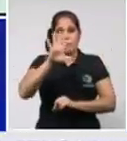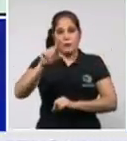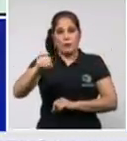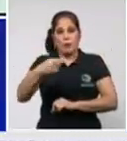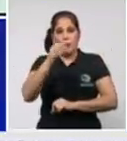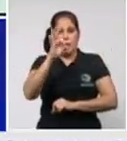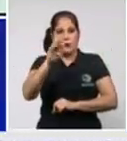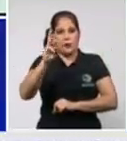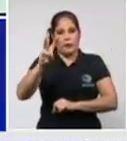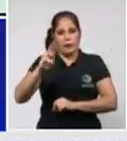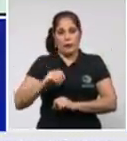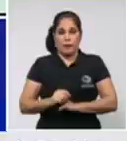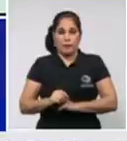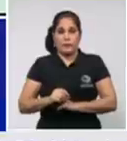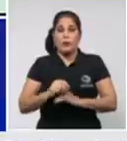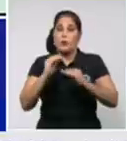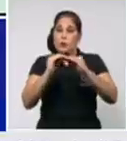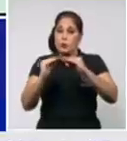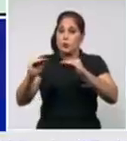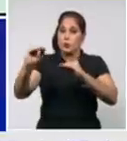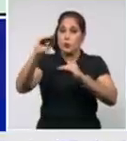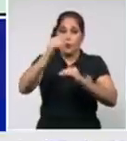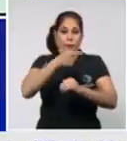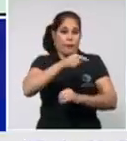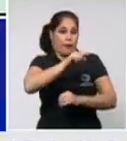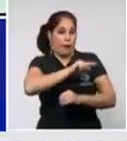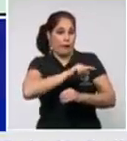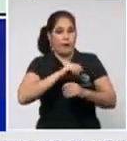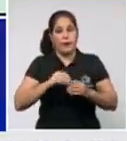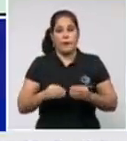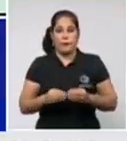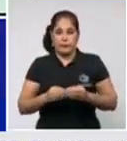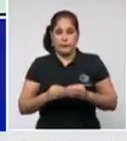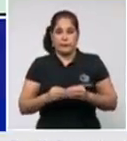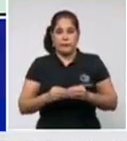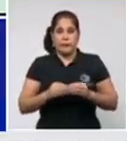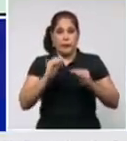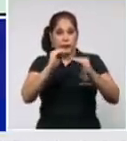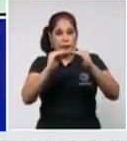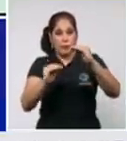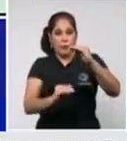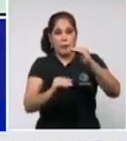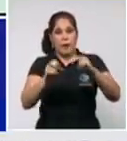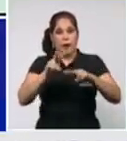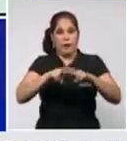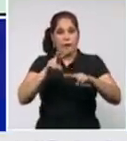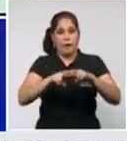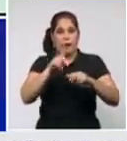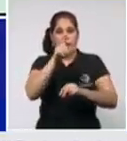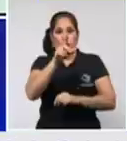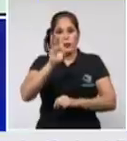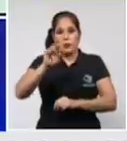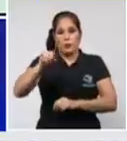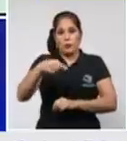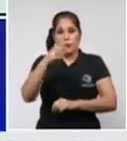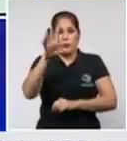55,83, superior a la del día de ayer. Disminuye La Habana a